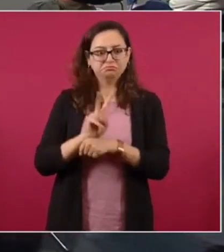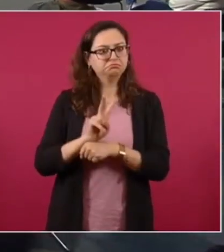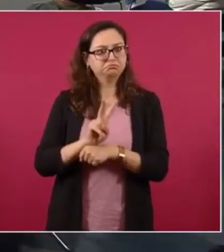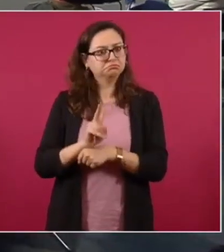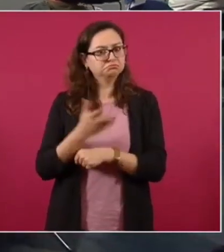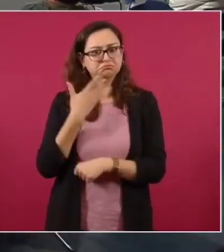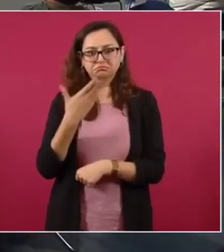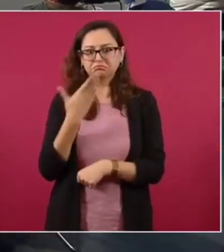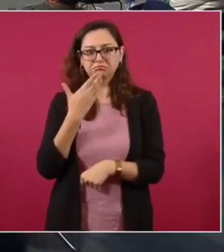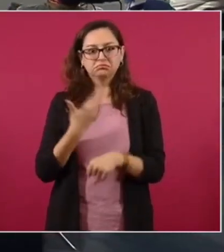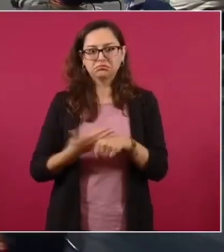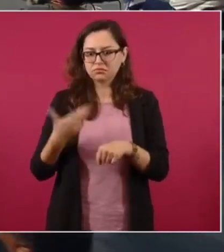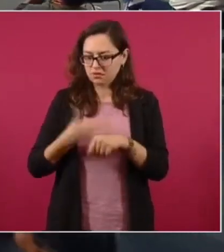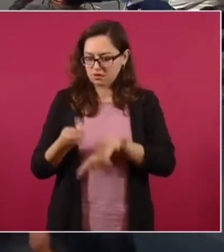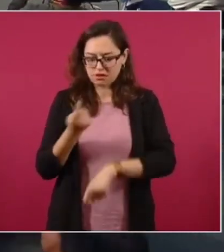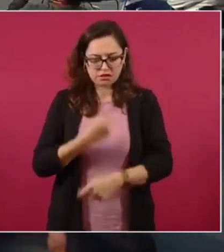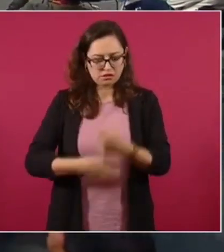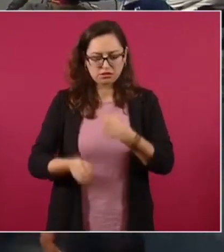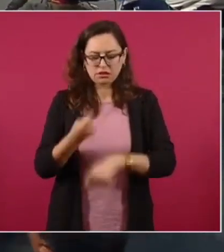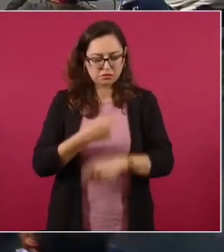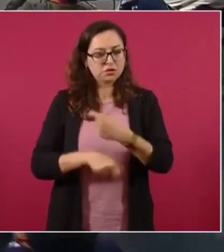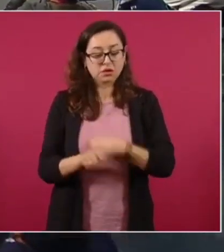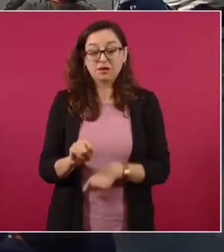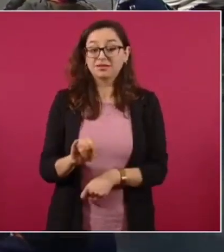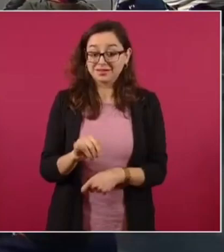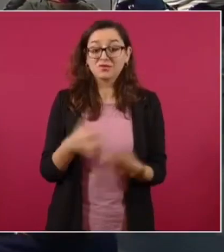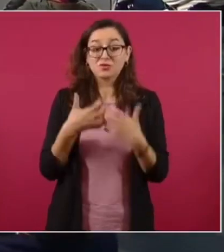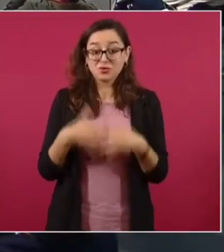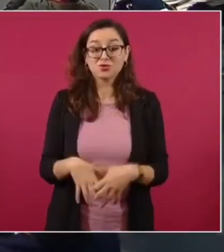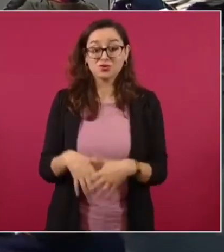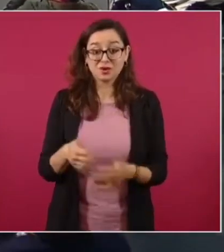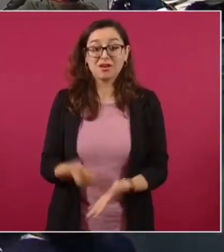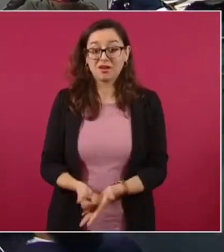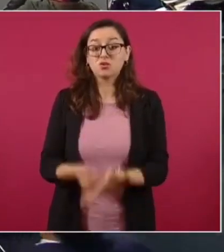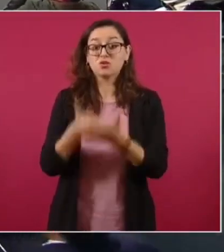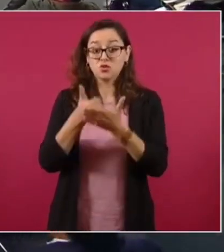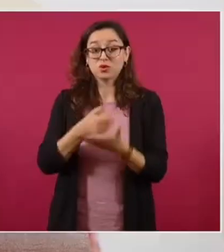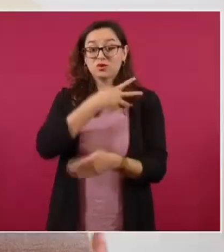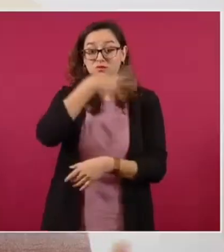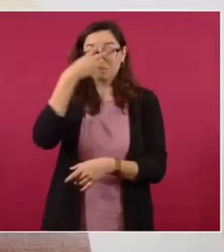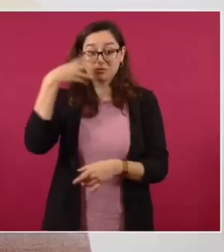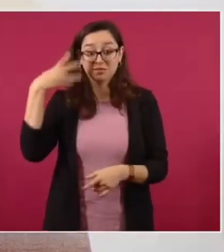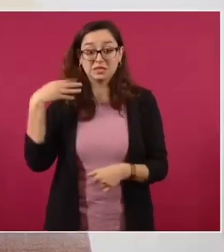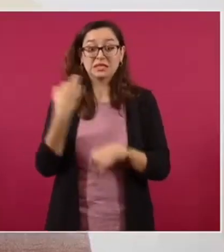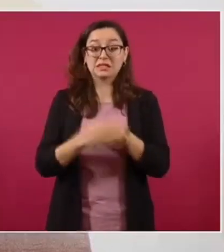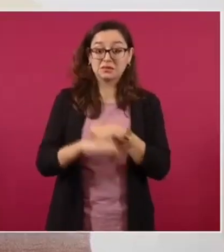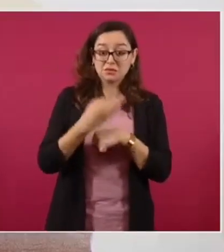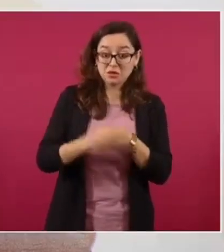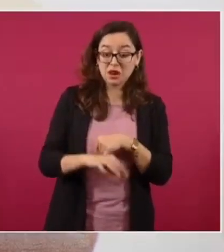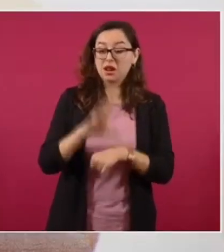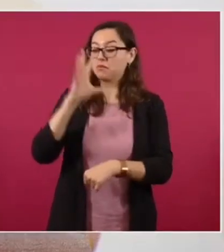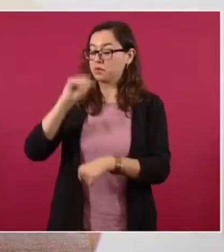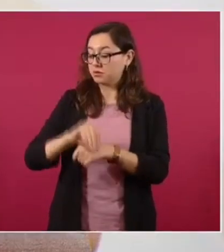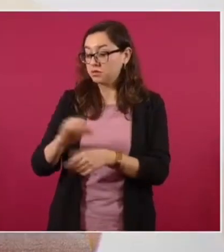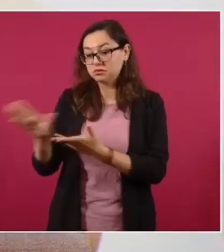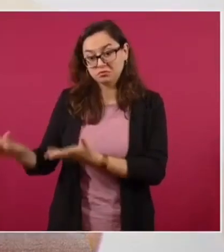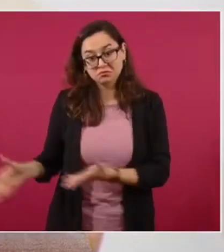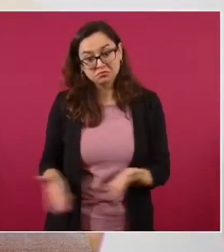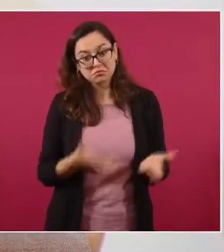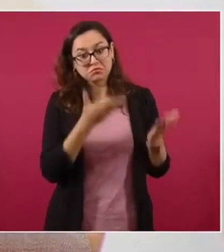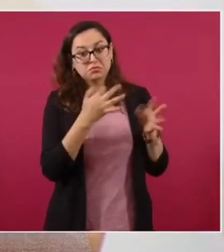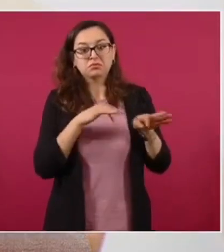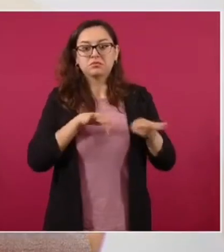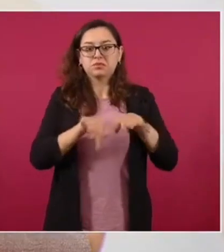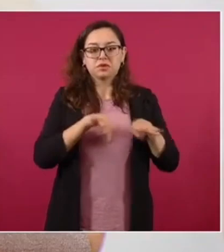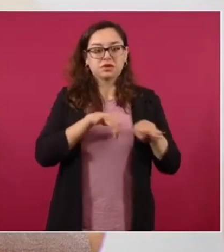obtenido o están por obtener sus visas temporales o sus permisos, que